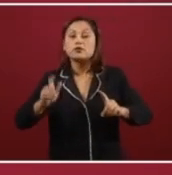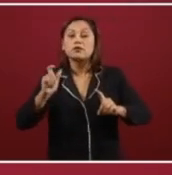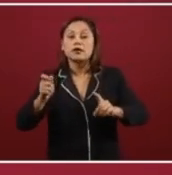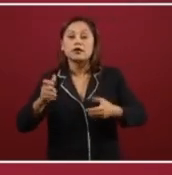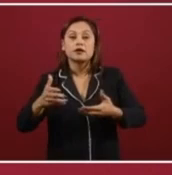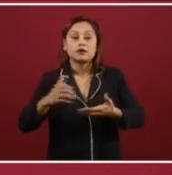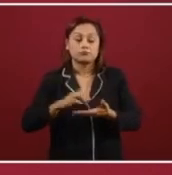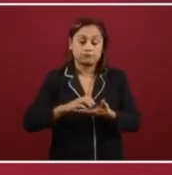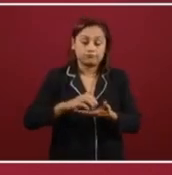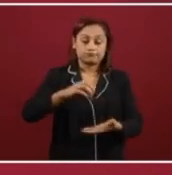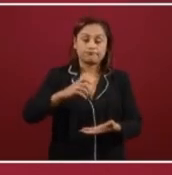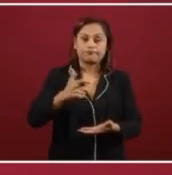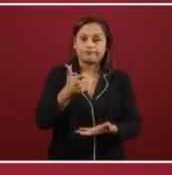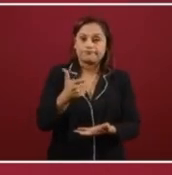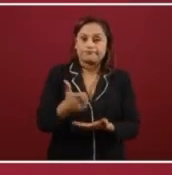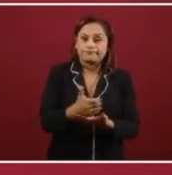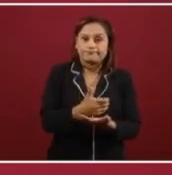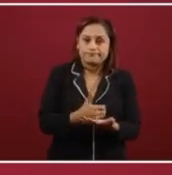que